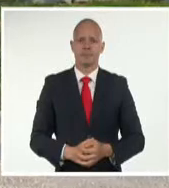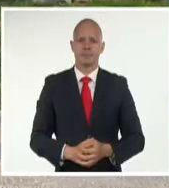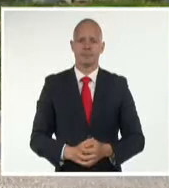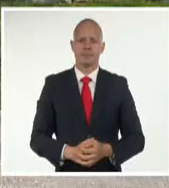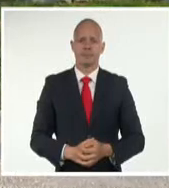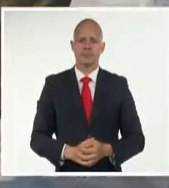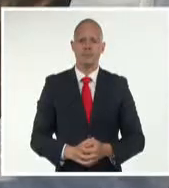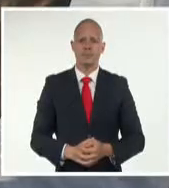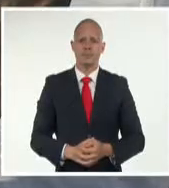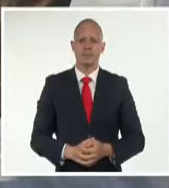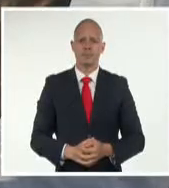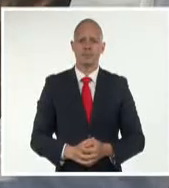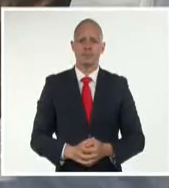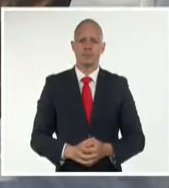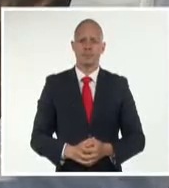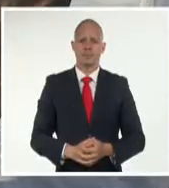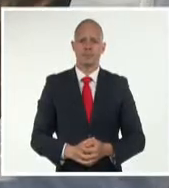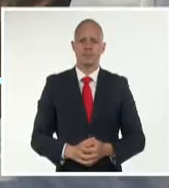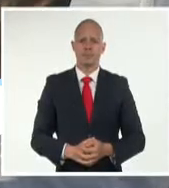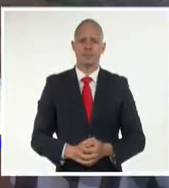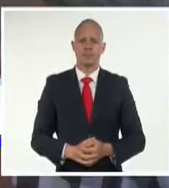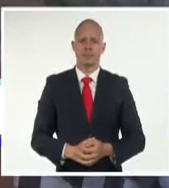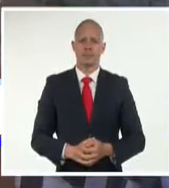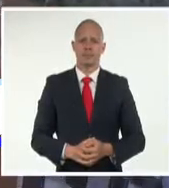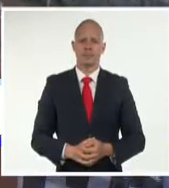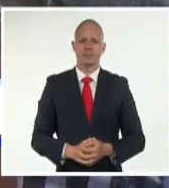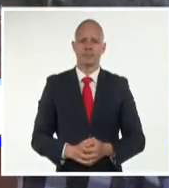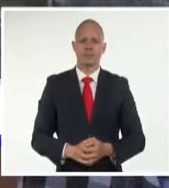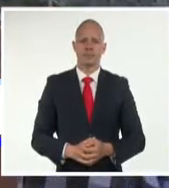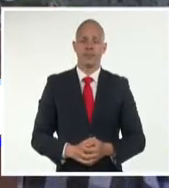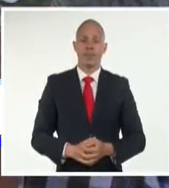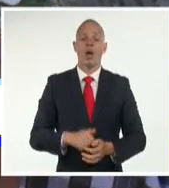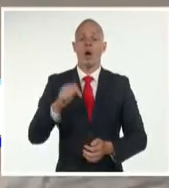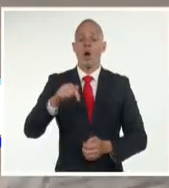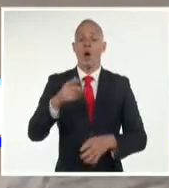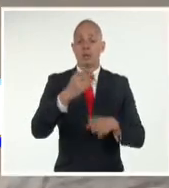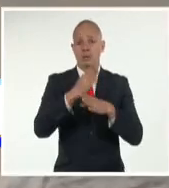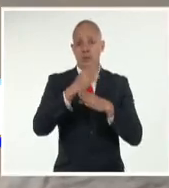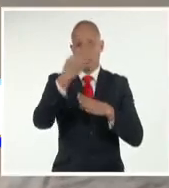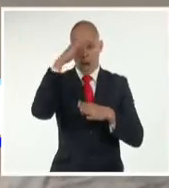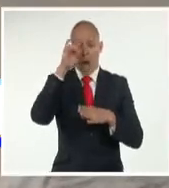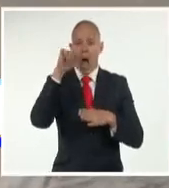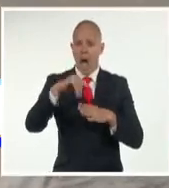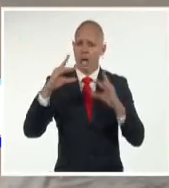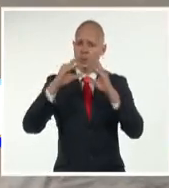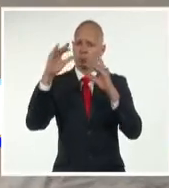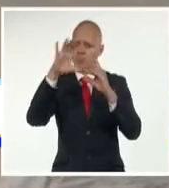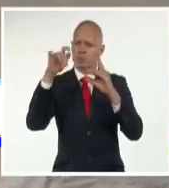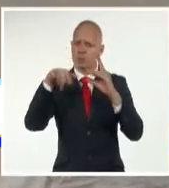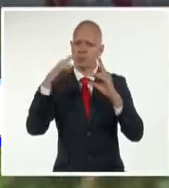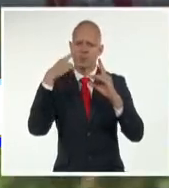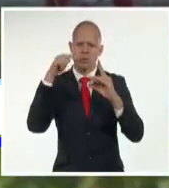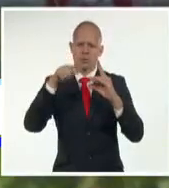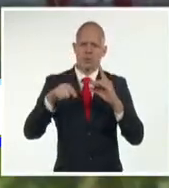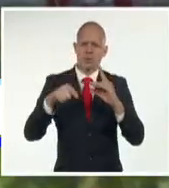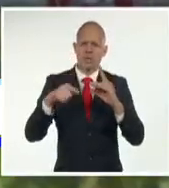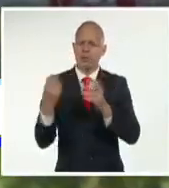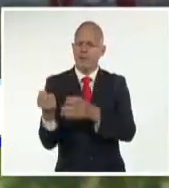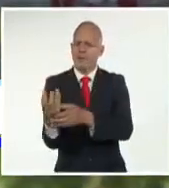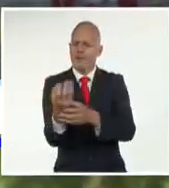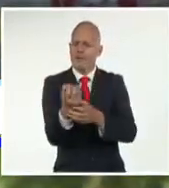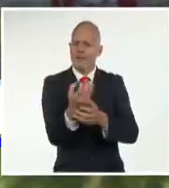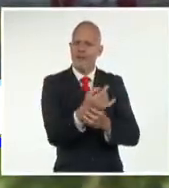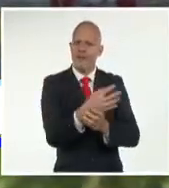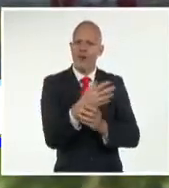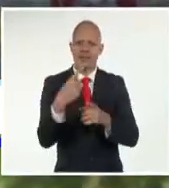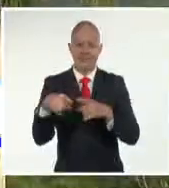Amanecen flores blancas para la heroína de la sierra y el llano Vilma Espíndilua. Es día de tributo entre las montañas de Mícara. Por eso, el